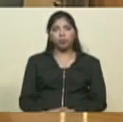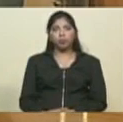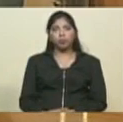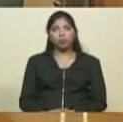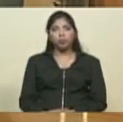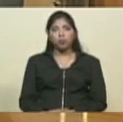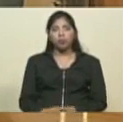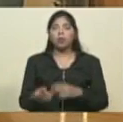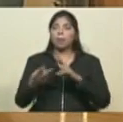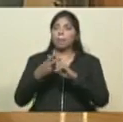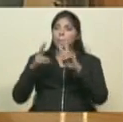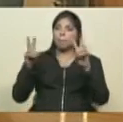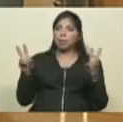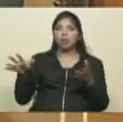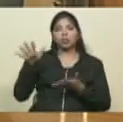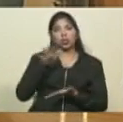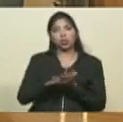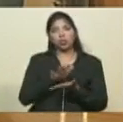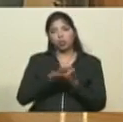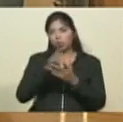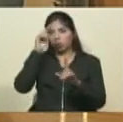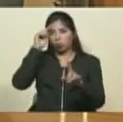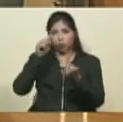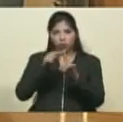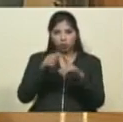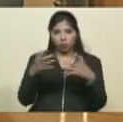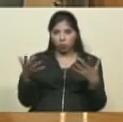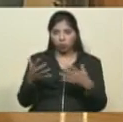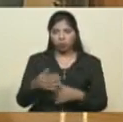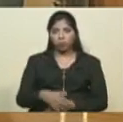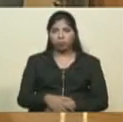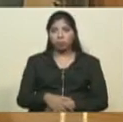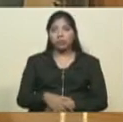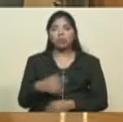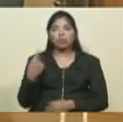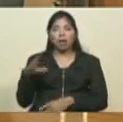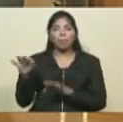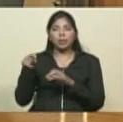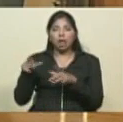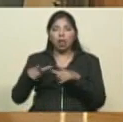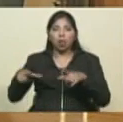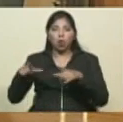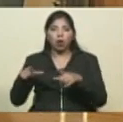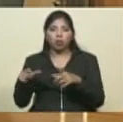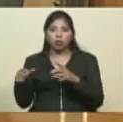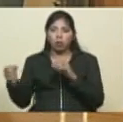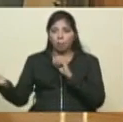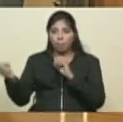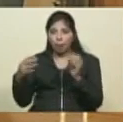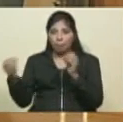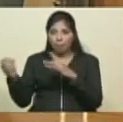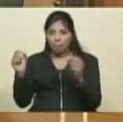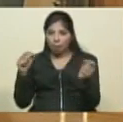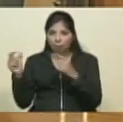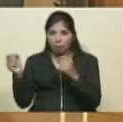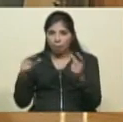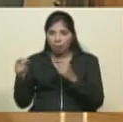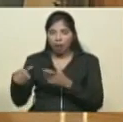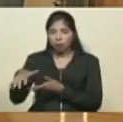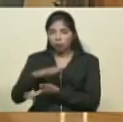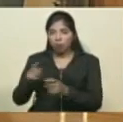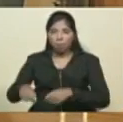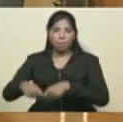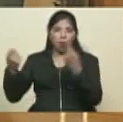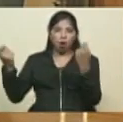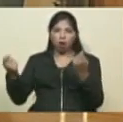la paz en todo el territorio nacional, en especial en los sitios donde la violencia fascista o opositora pretendió alterar la